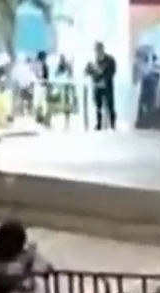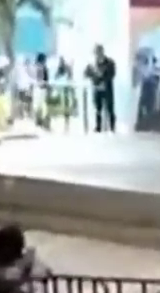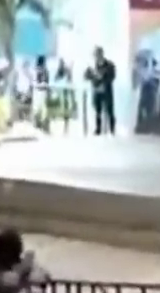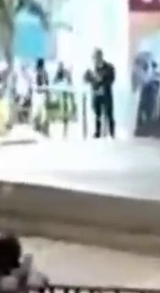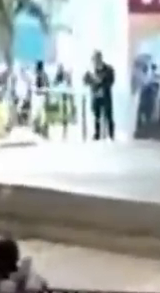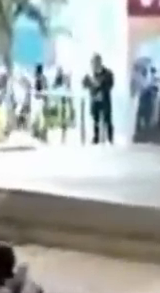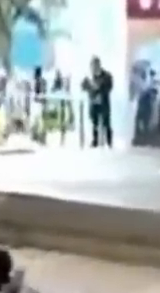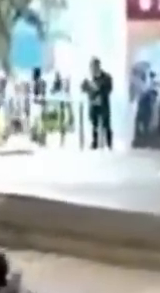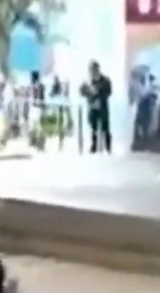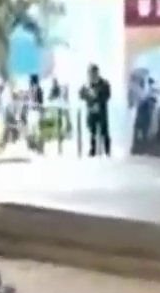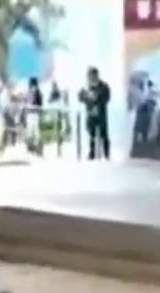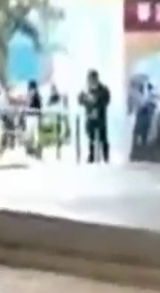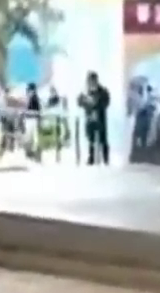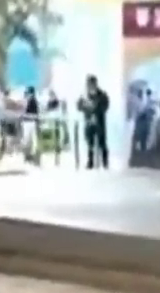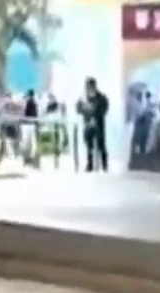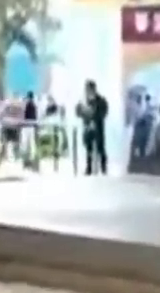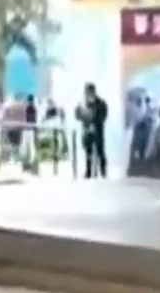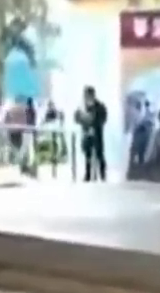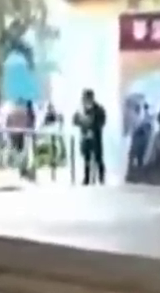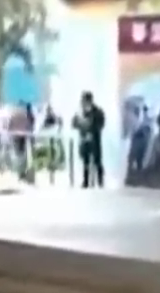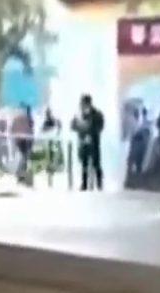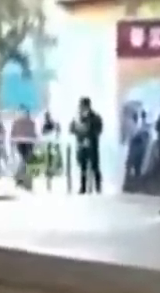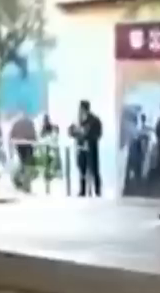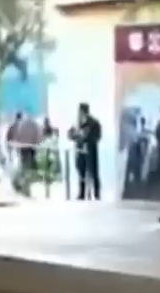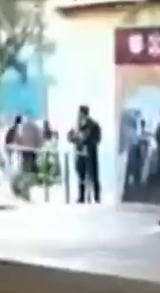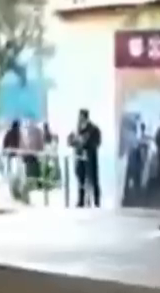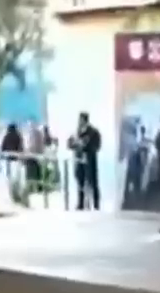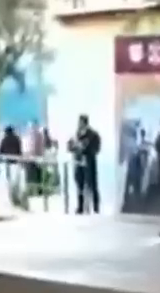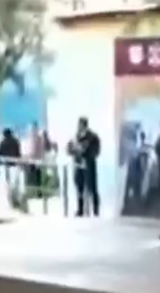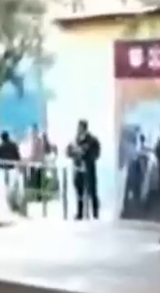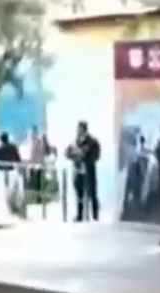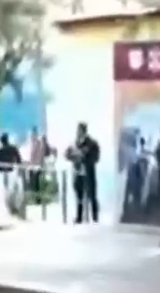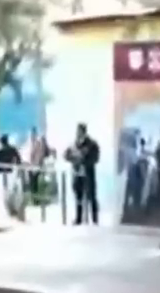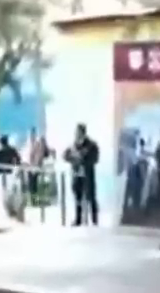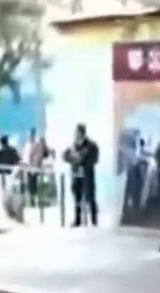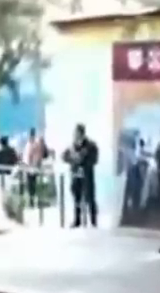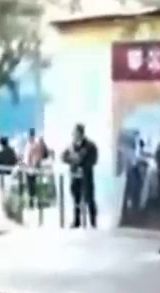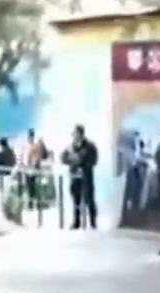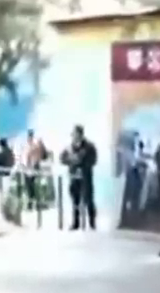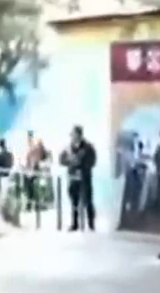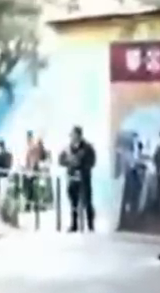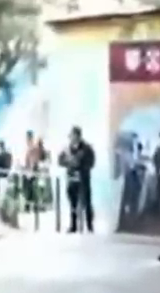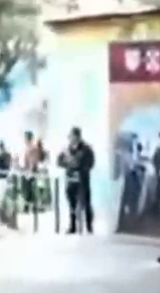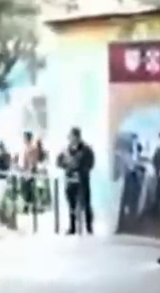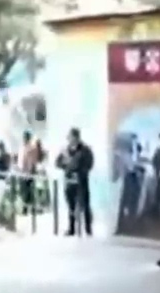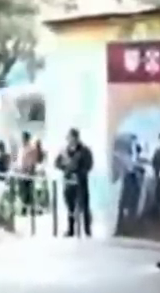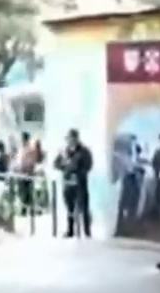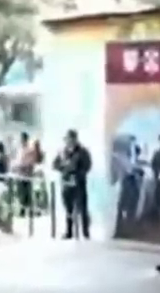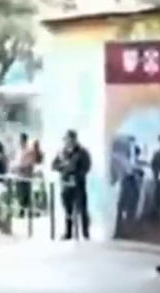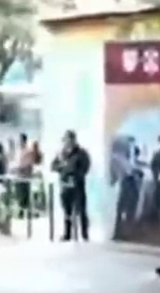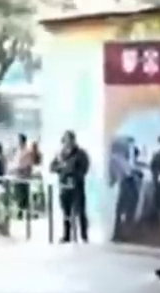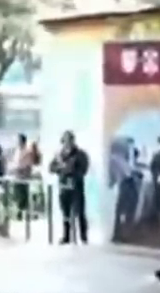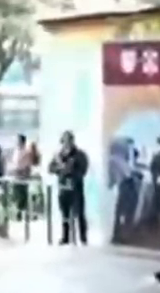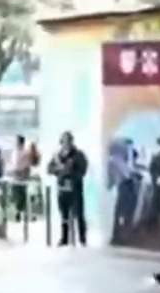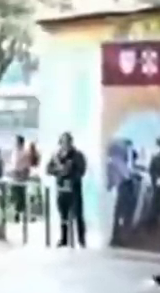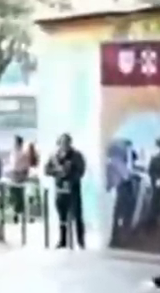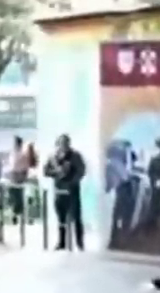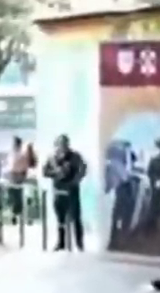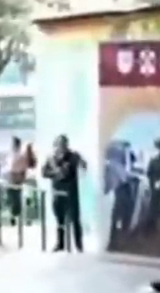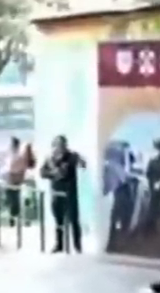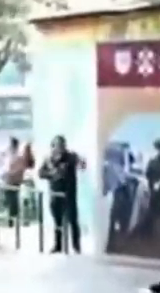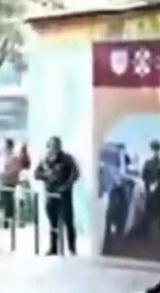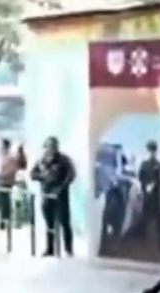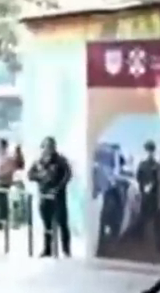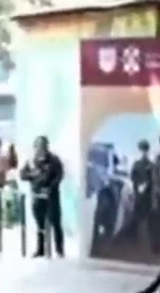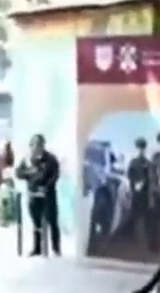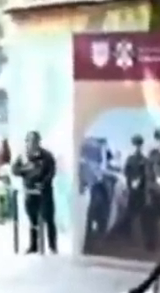que saquearon al país regalando las empresas públicas y los recursos naturales a